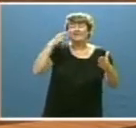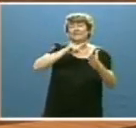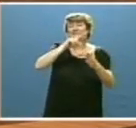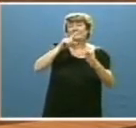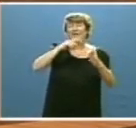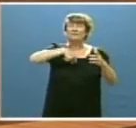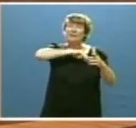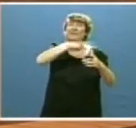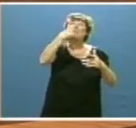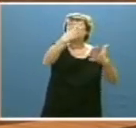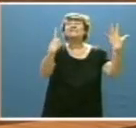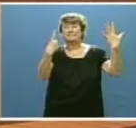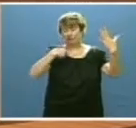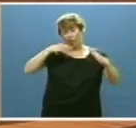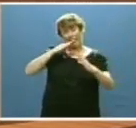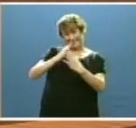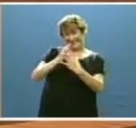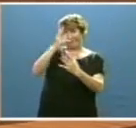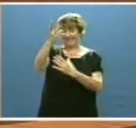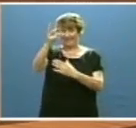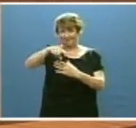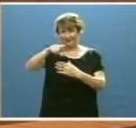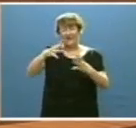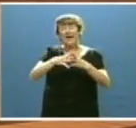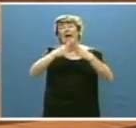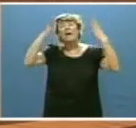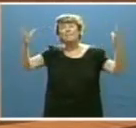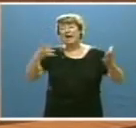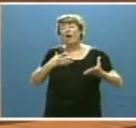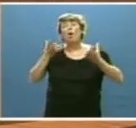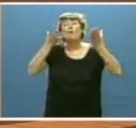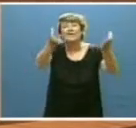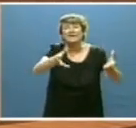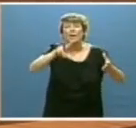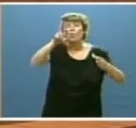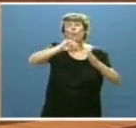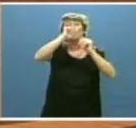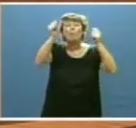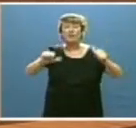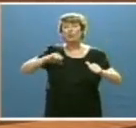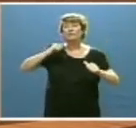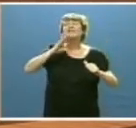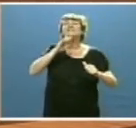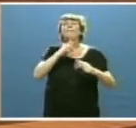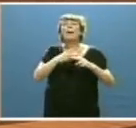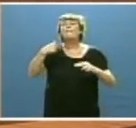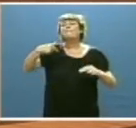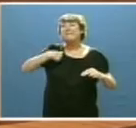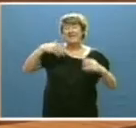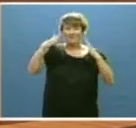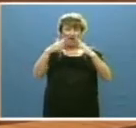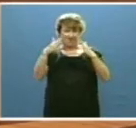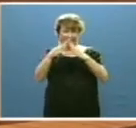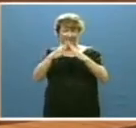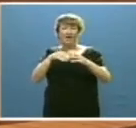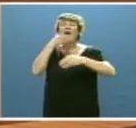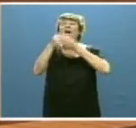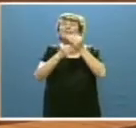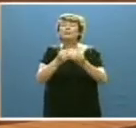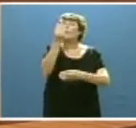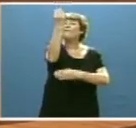estatal ampliaremos la oferta del nuevo modelo residencial denominado en mi casa y regularemos la figura